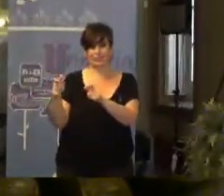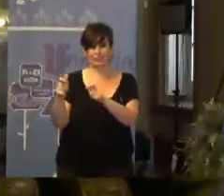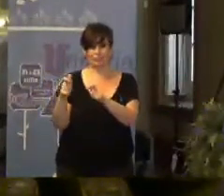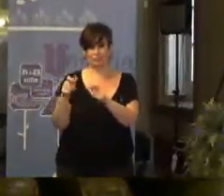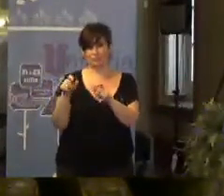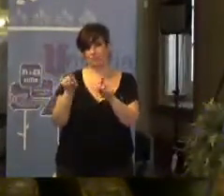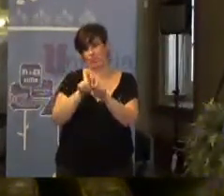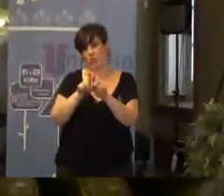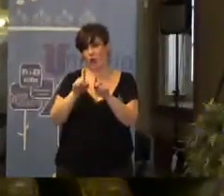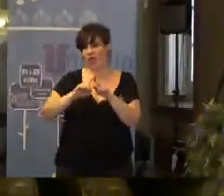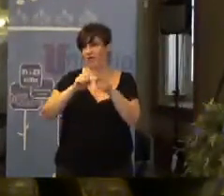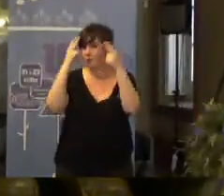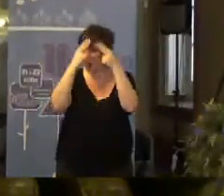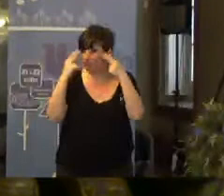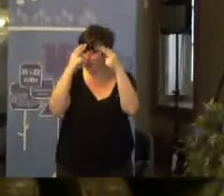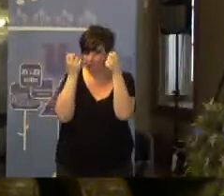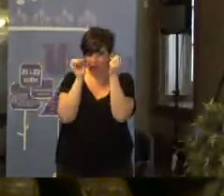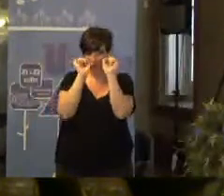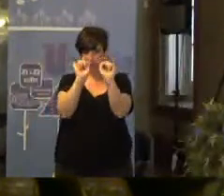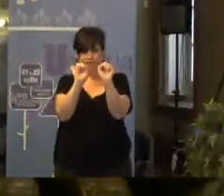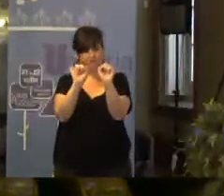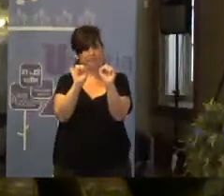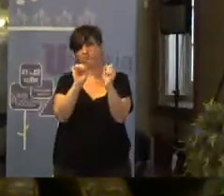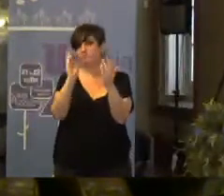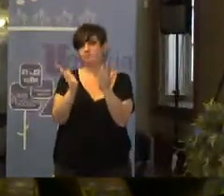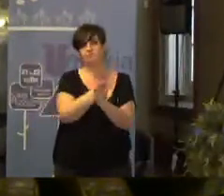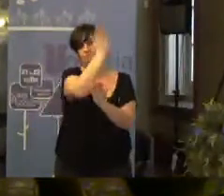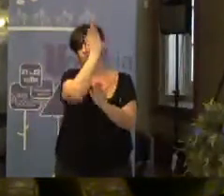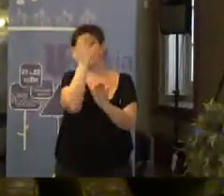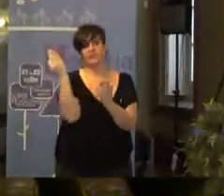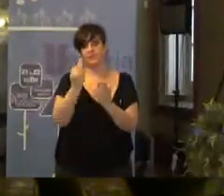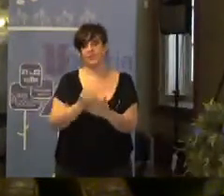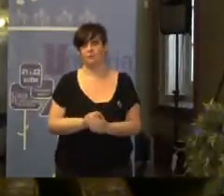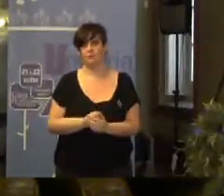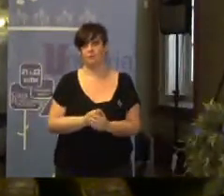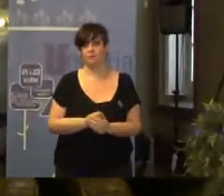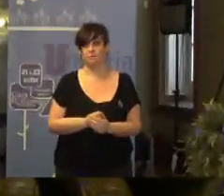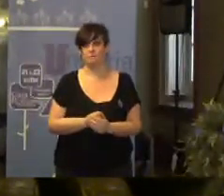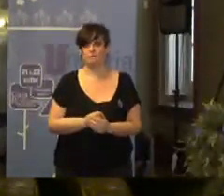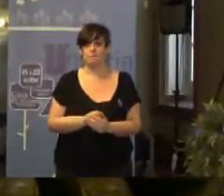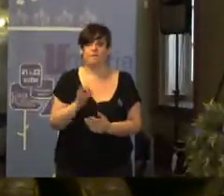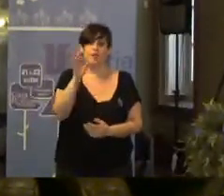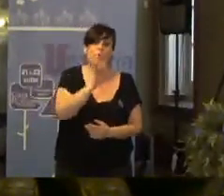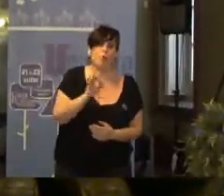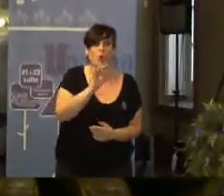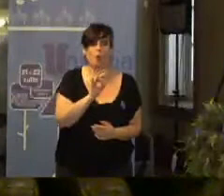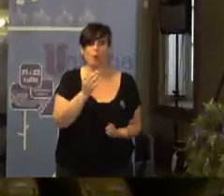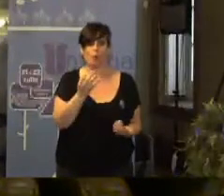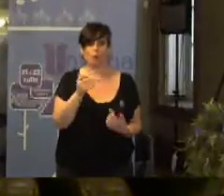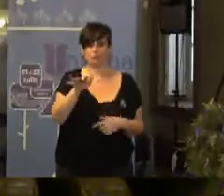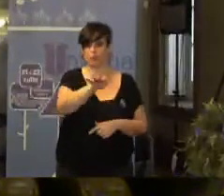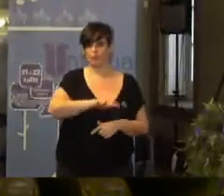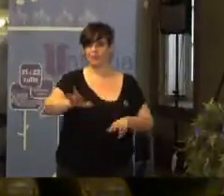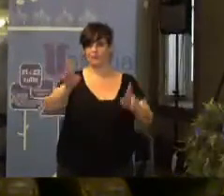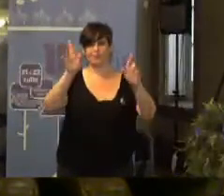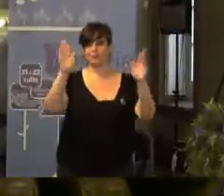época. Ou superamos o sectarismo, ou eu creo que, por desgraza, pois non haberá ese lugar a